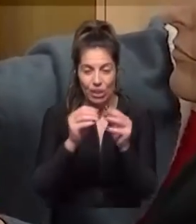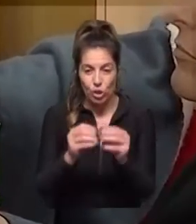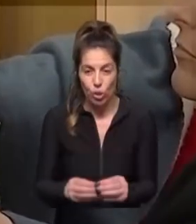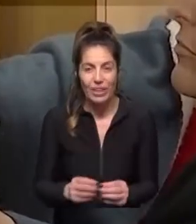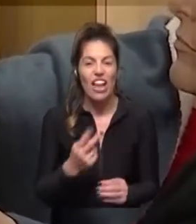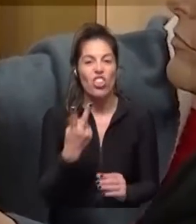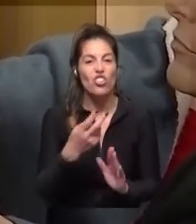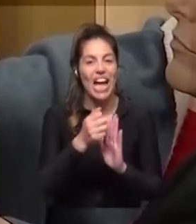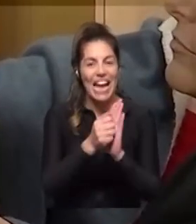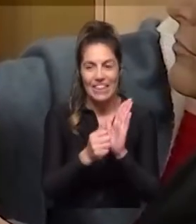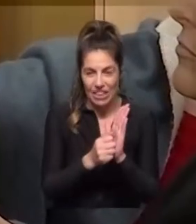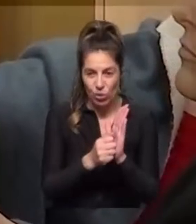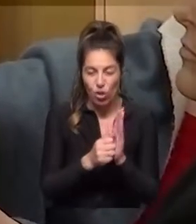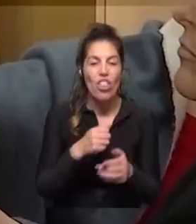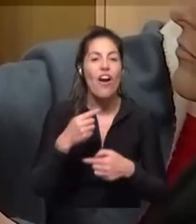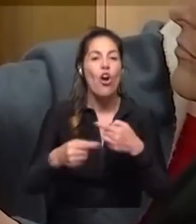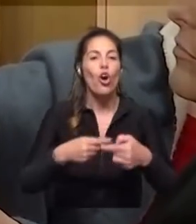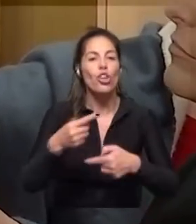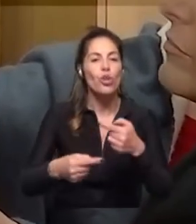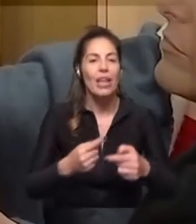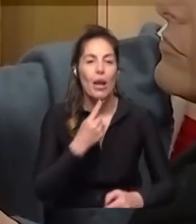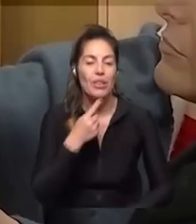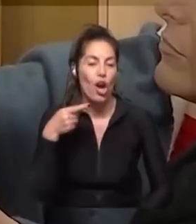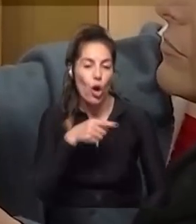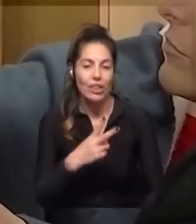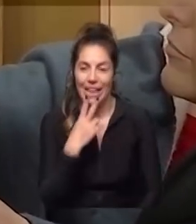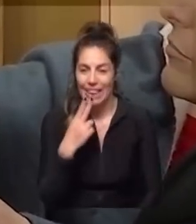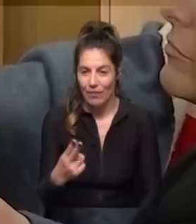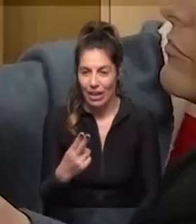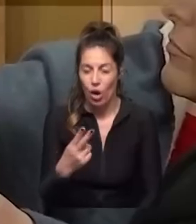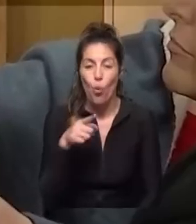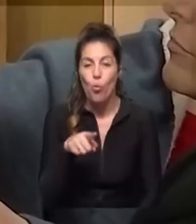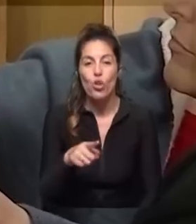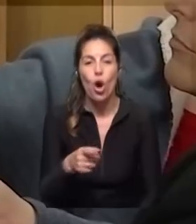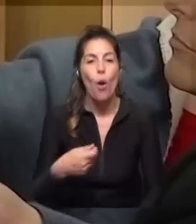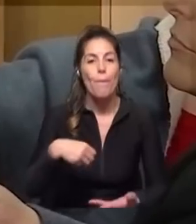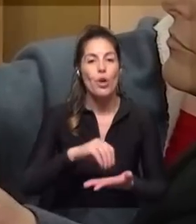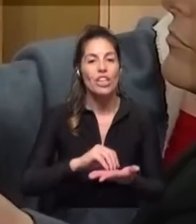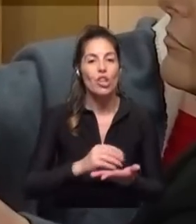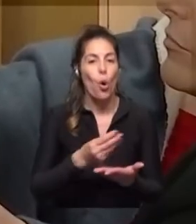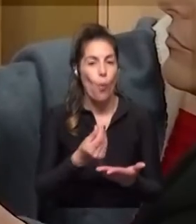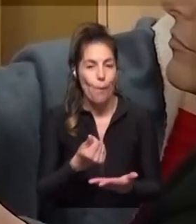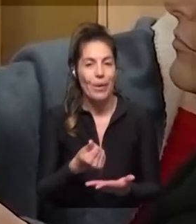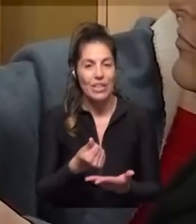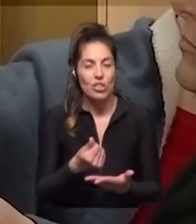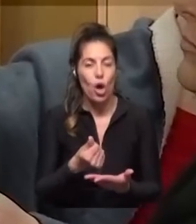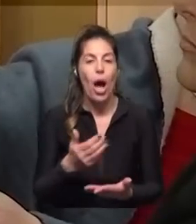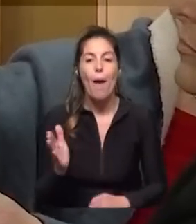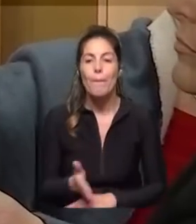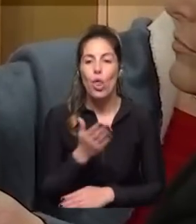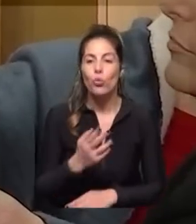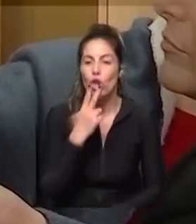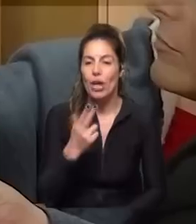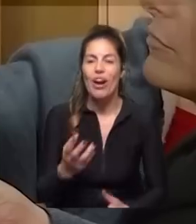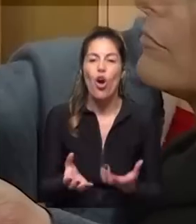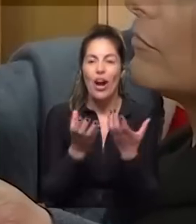artículos que le daban continuidad a la política anti tabaco uno poniendo un gravamen a los productos de tabaco calentado y otro prohibiendo